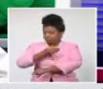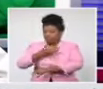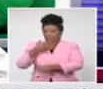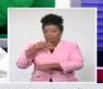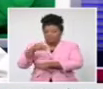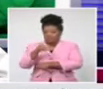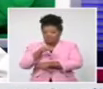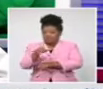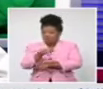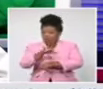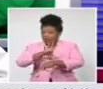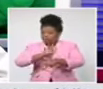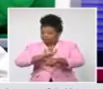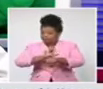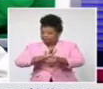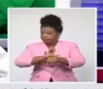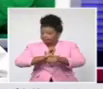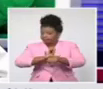mellitus,